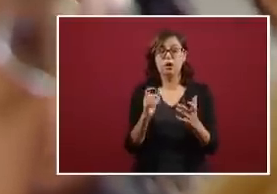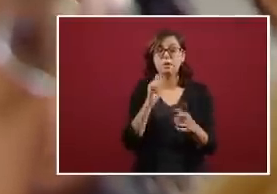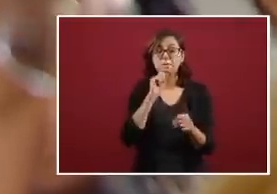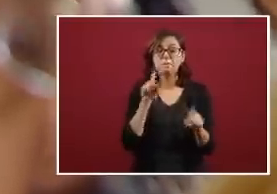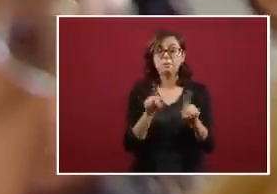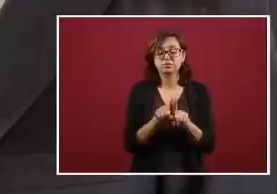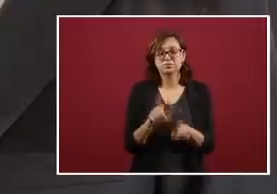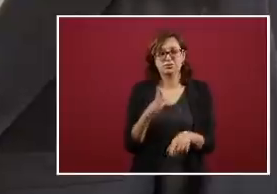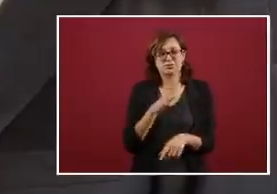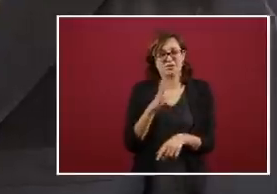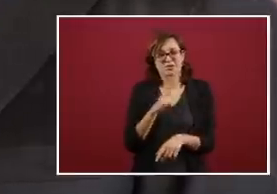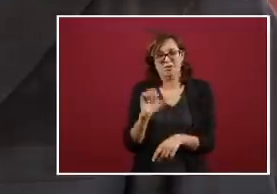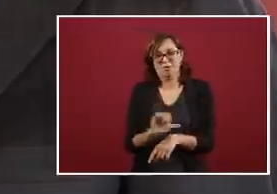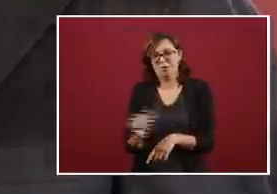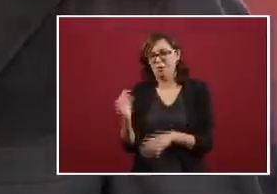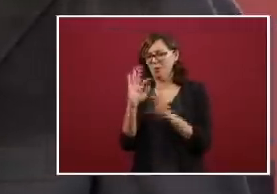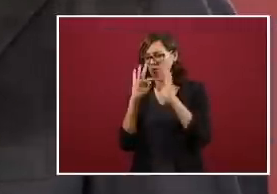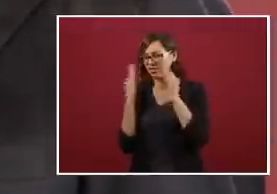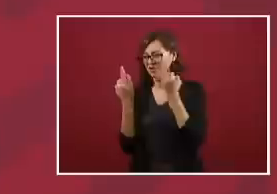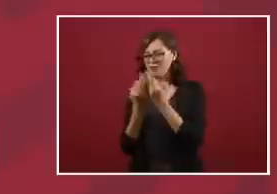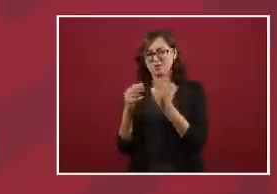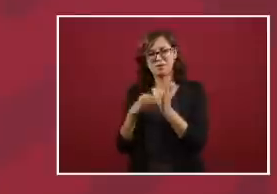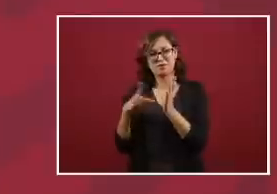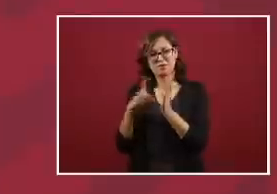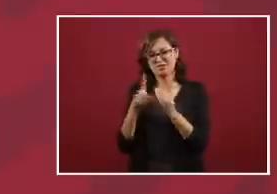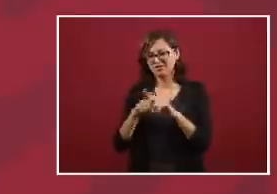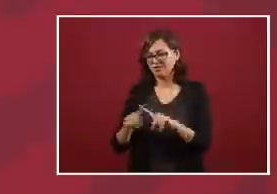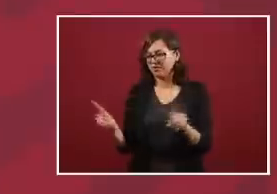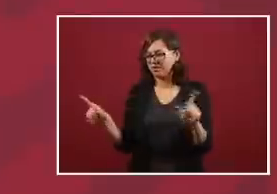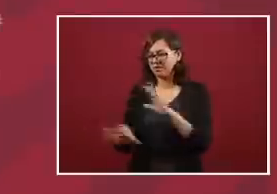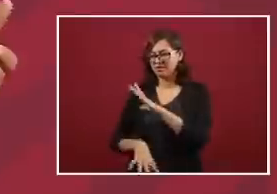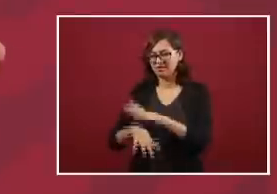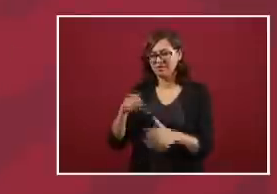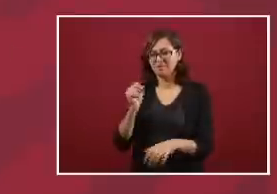métodos para extraer petróleo,